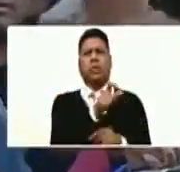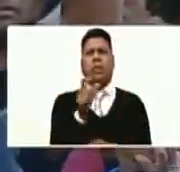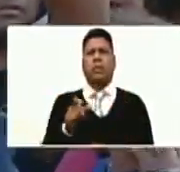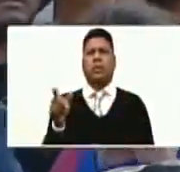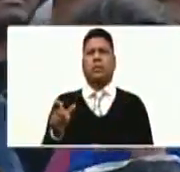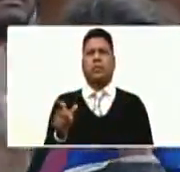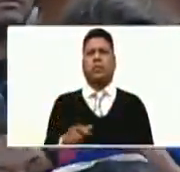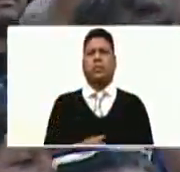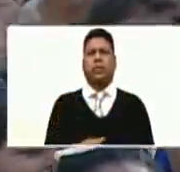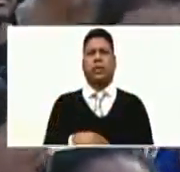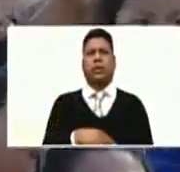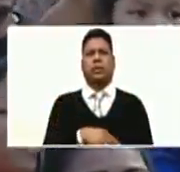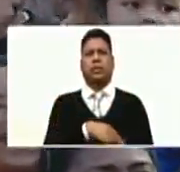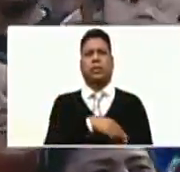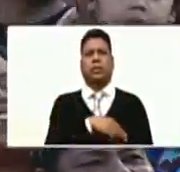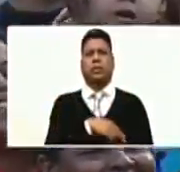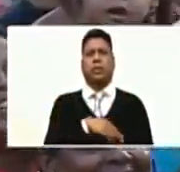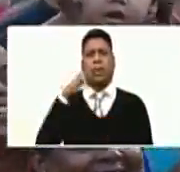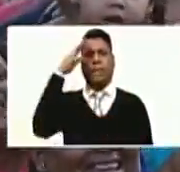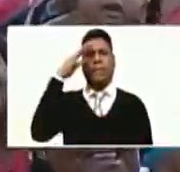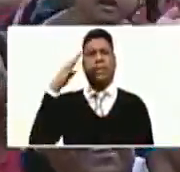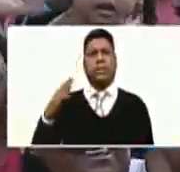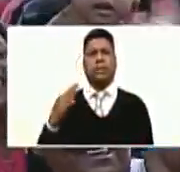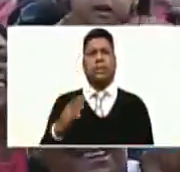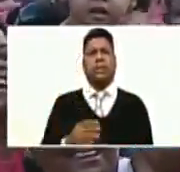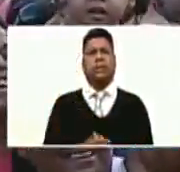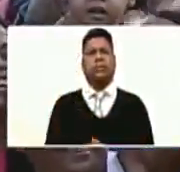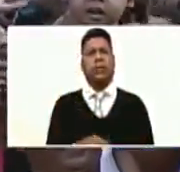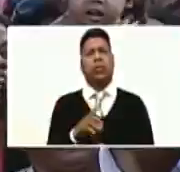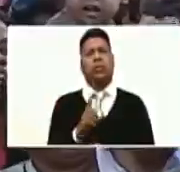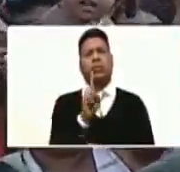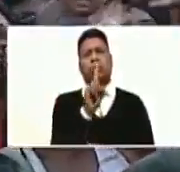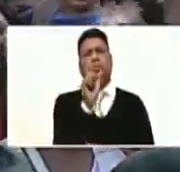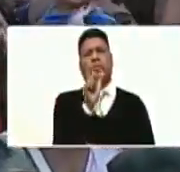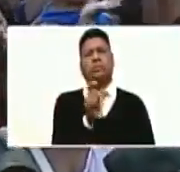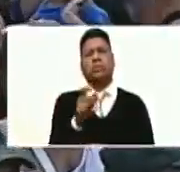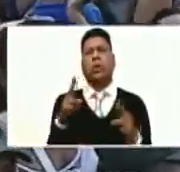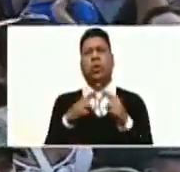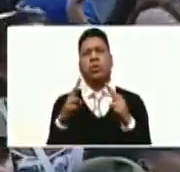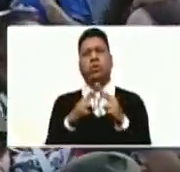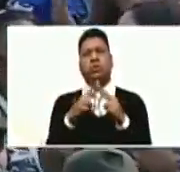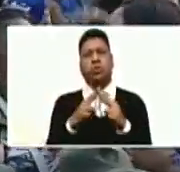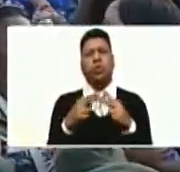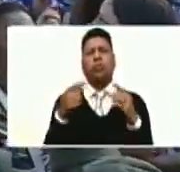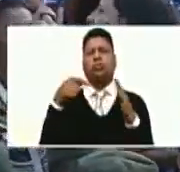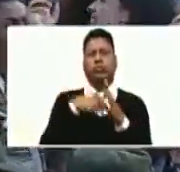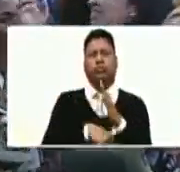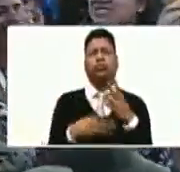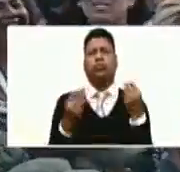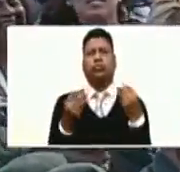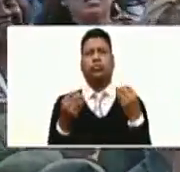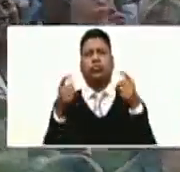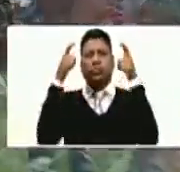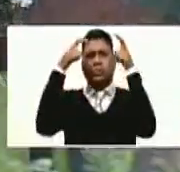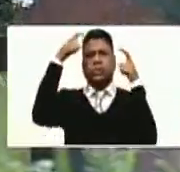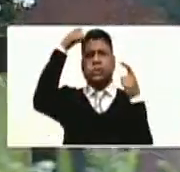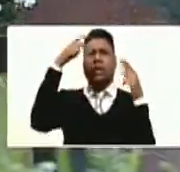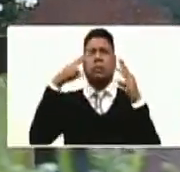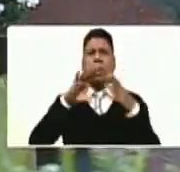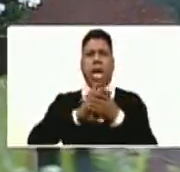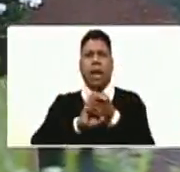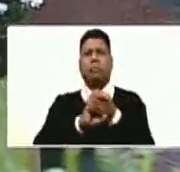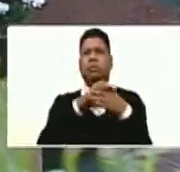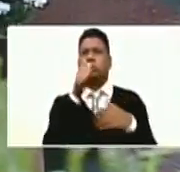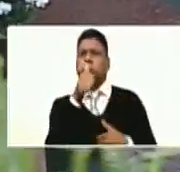Carlos Alcalá Ordóñez, alguien que conoció muy, muy de cerca el comandante Hugo Chávez. ¿Qué nos puede decir usted en